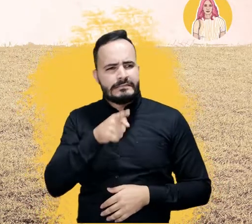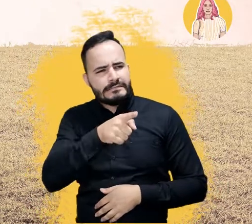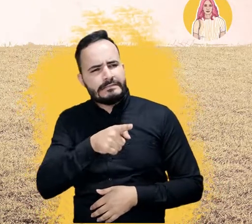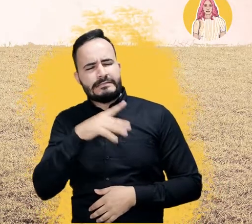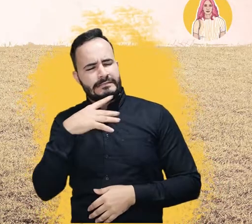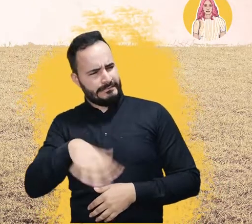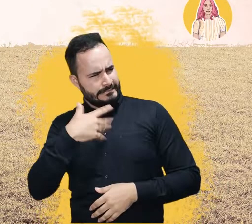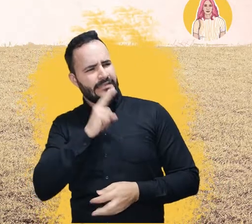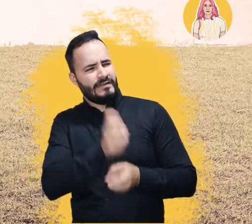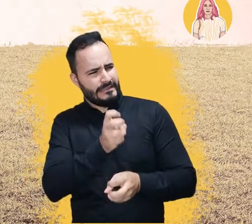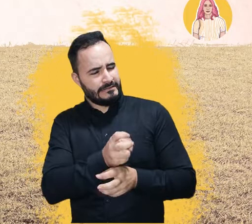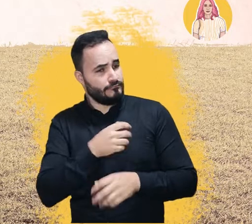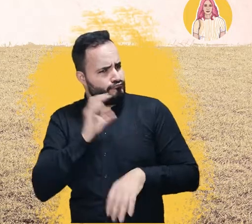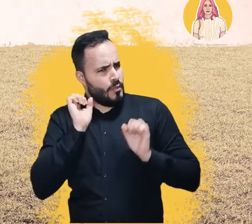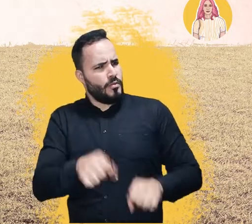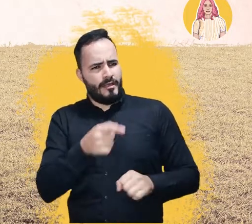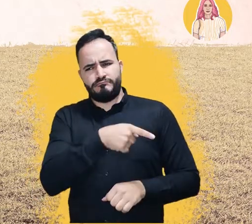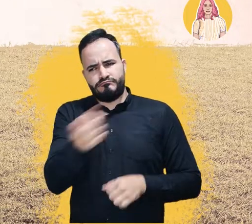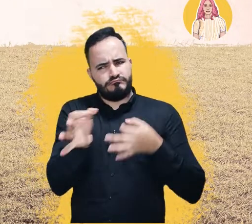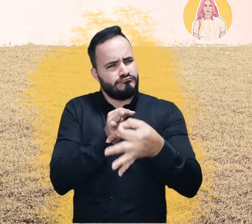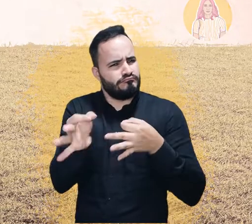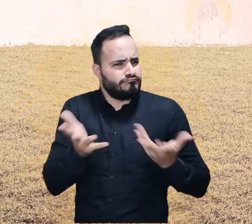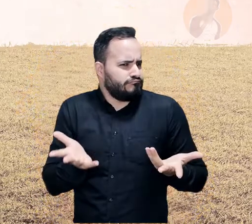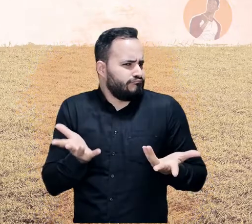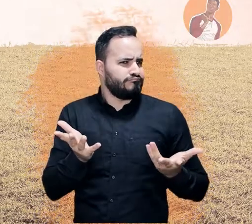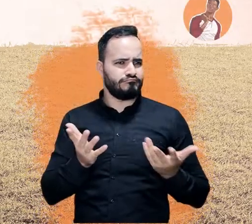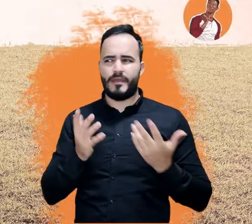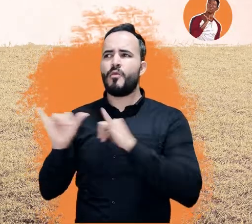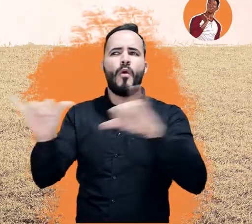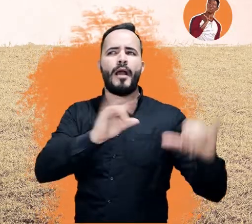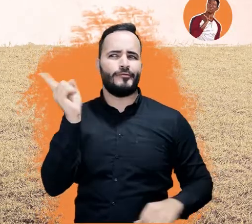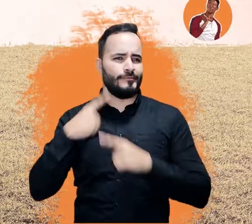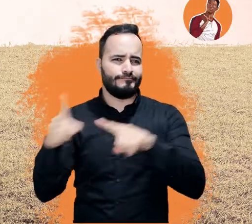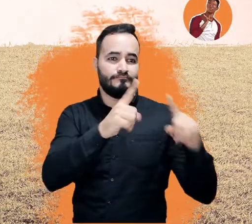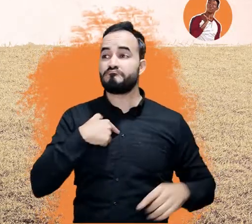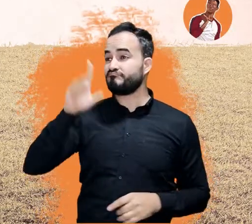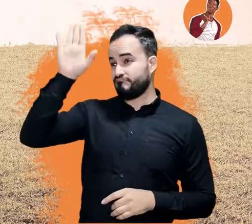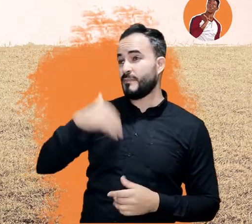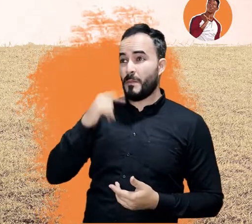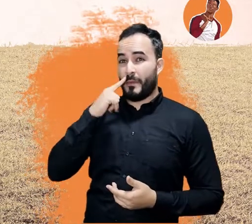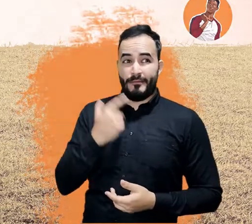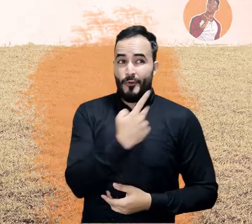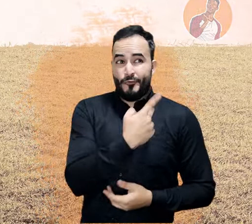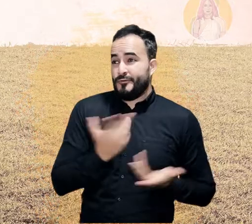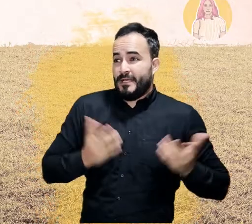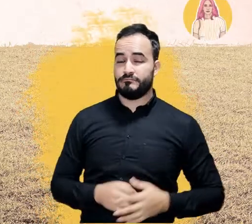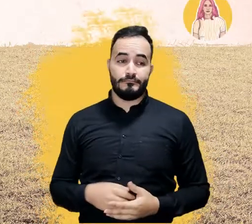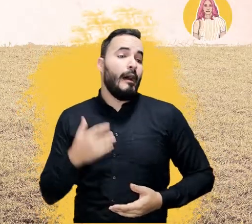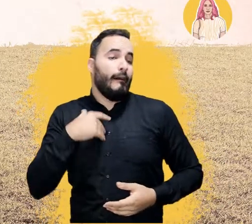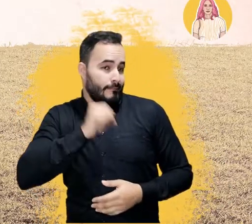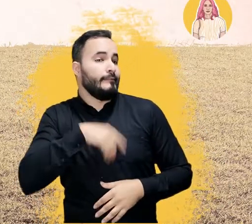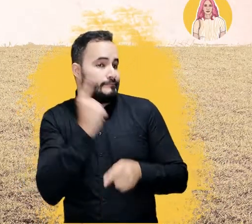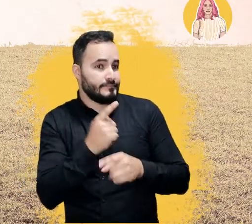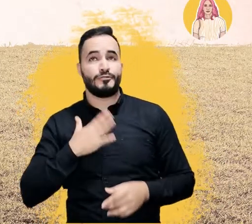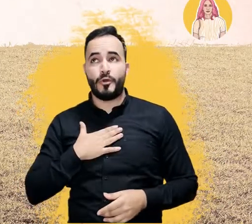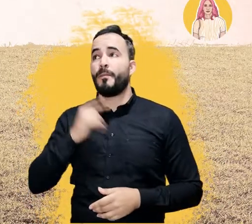complejo, pero vos puedes contarle que hay familias que son distintas. Como la mía, en la que solo estamos mi papá y yo. Sí, no todas